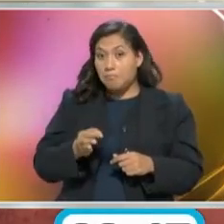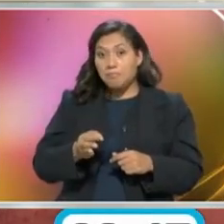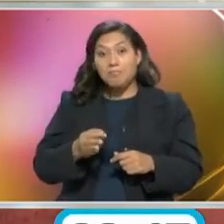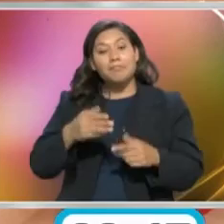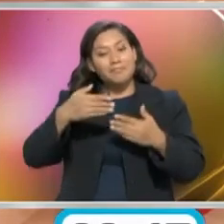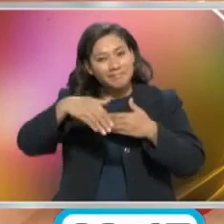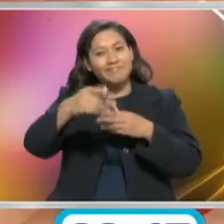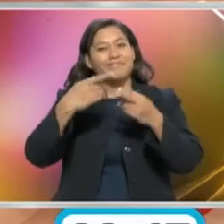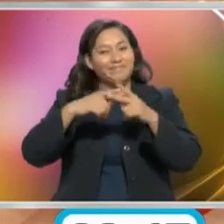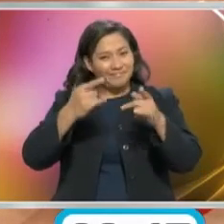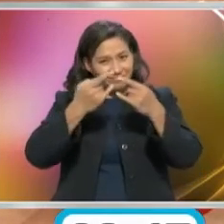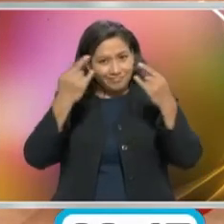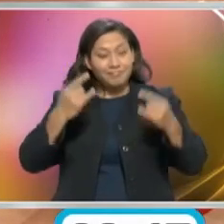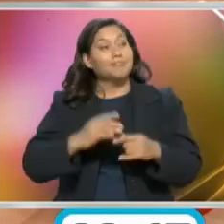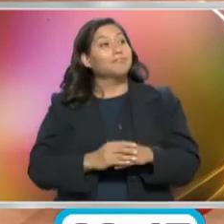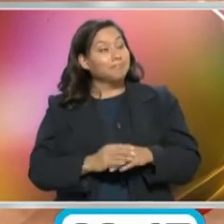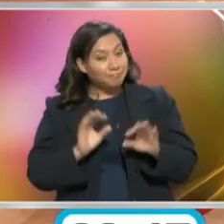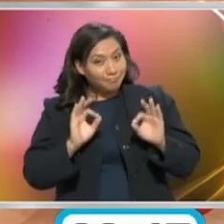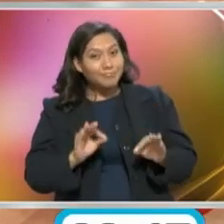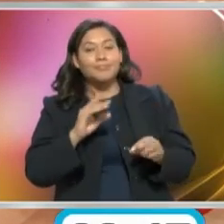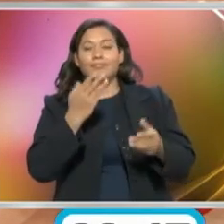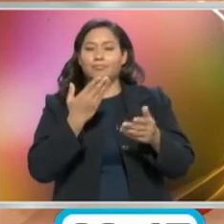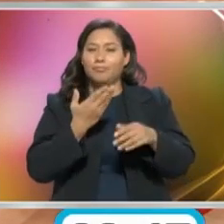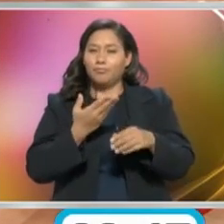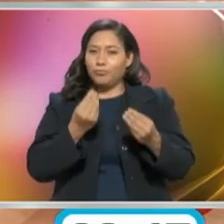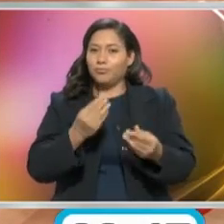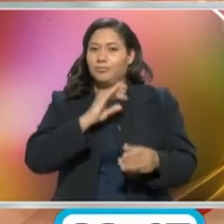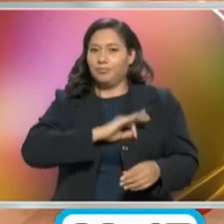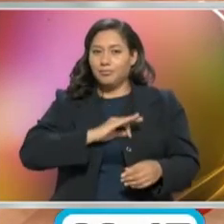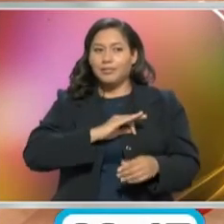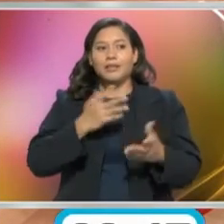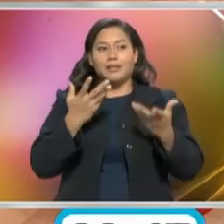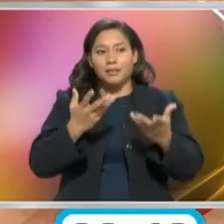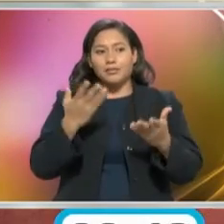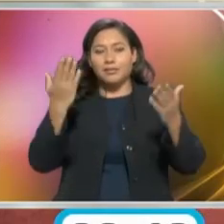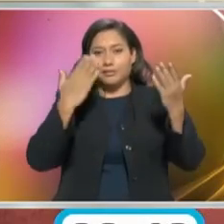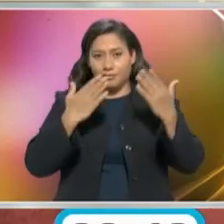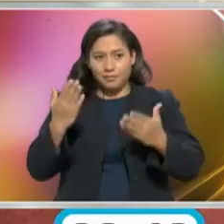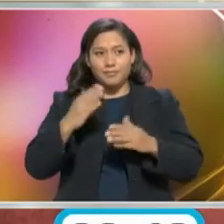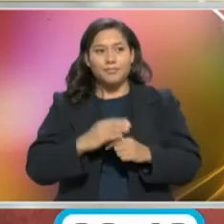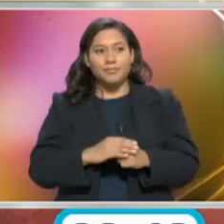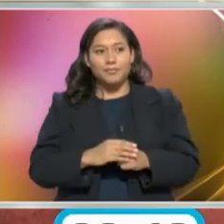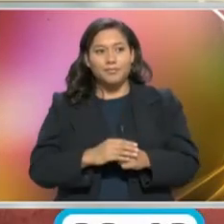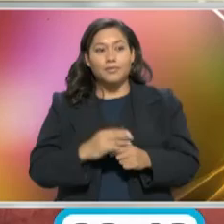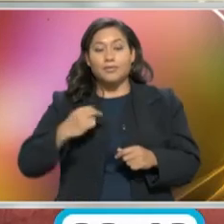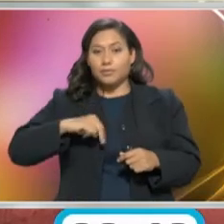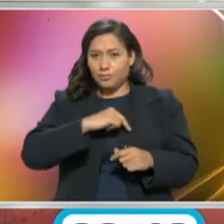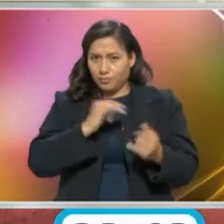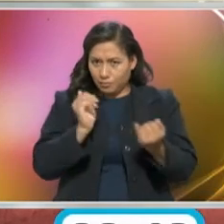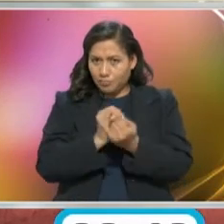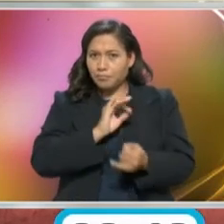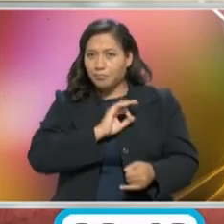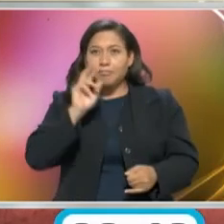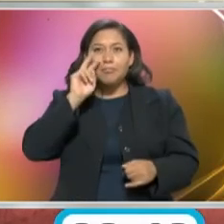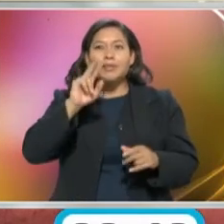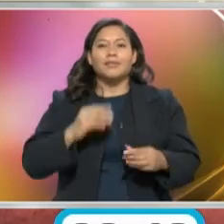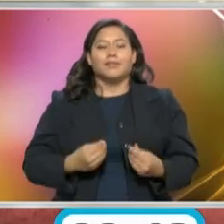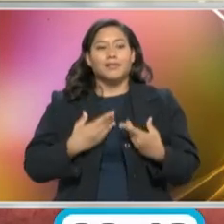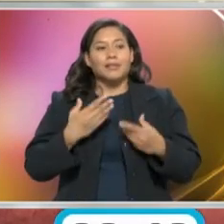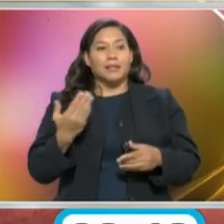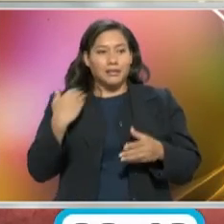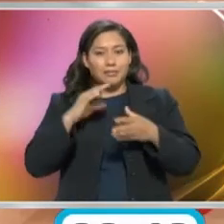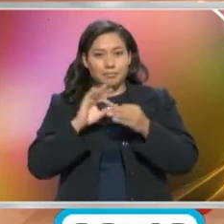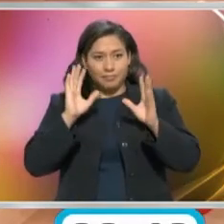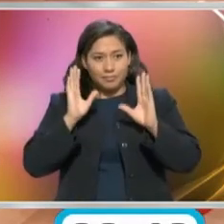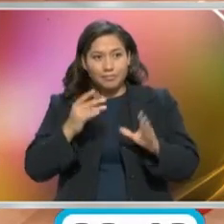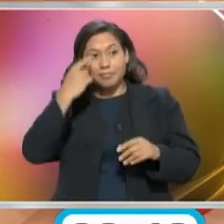storia. y ahí empezó la historia. Excelente. Pues de verdad, muchas felicidades. Te deseo todo el éxito que también nosotros podremos disfrutar. Y como ya lo